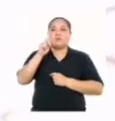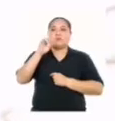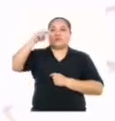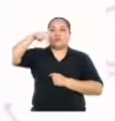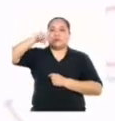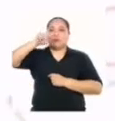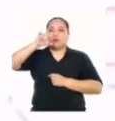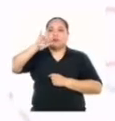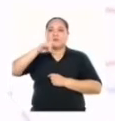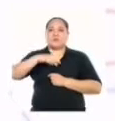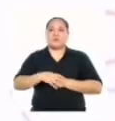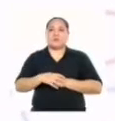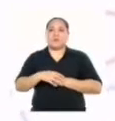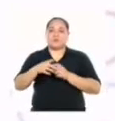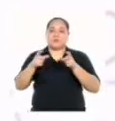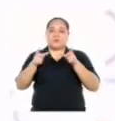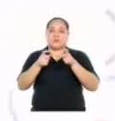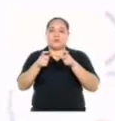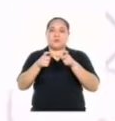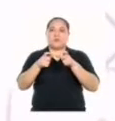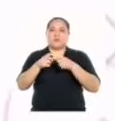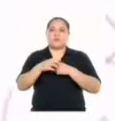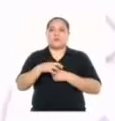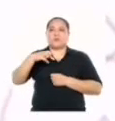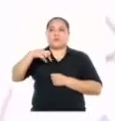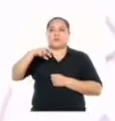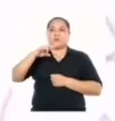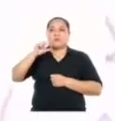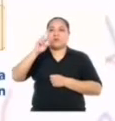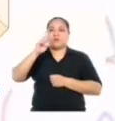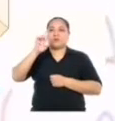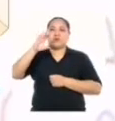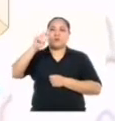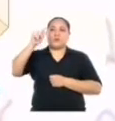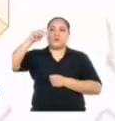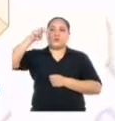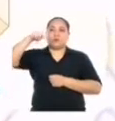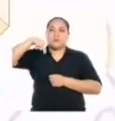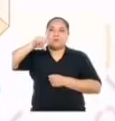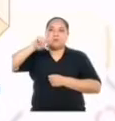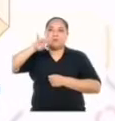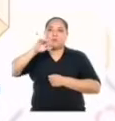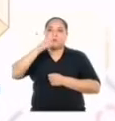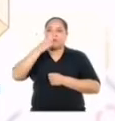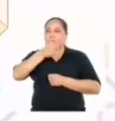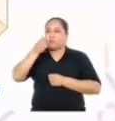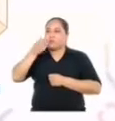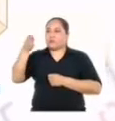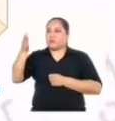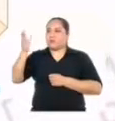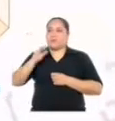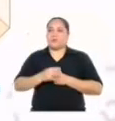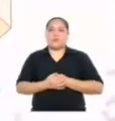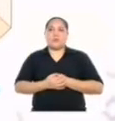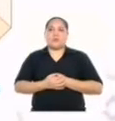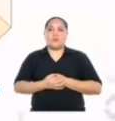prisma triangular. Si la base es un rectángulo, prisma rectangular, y así.